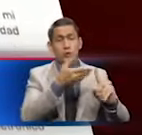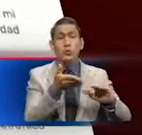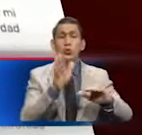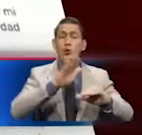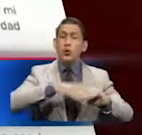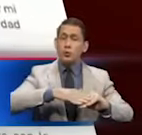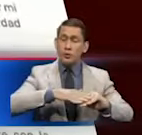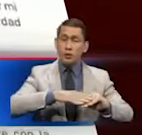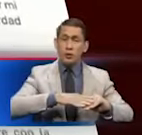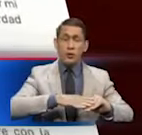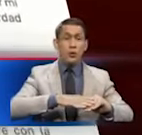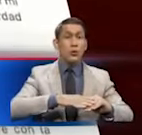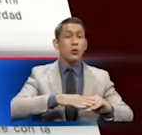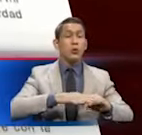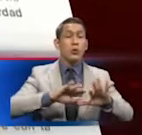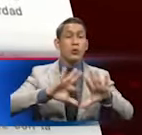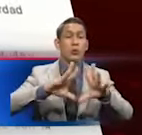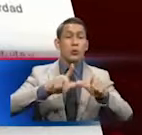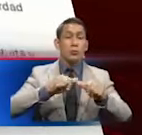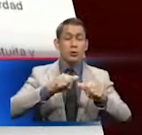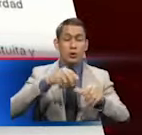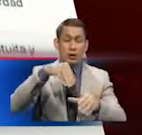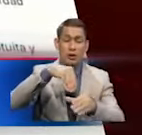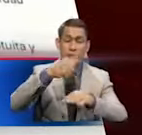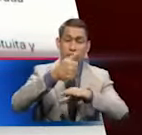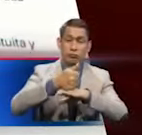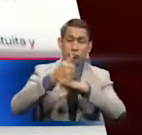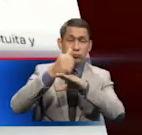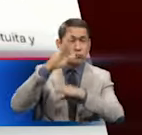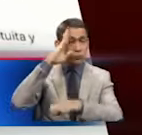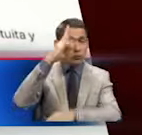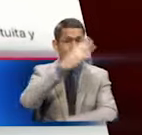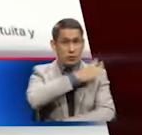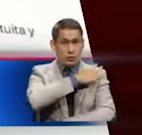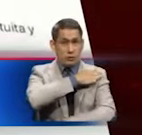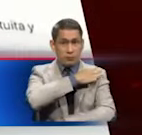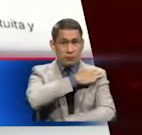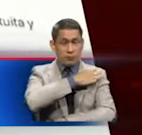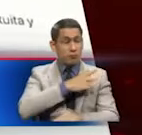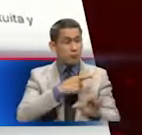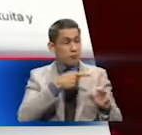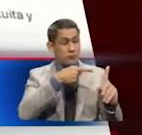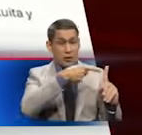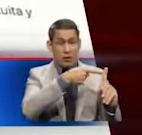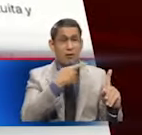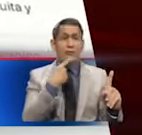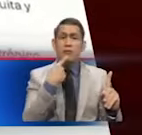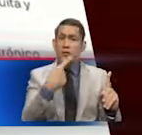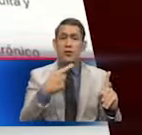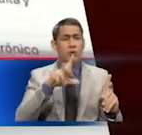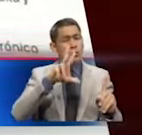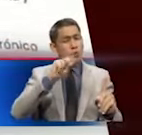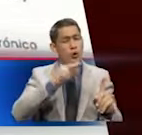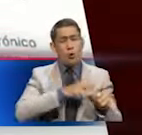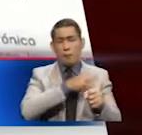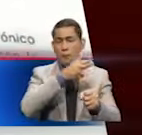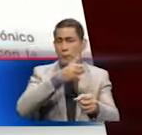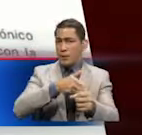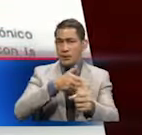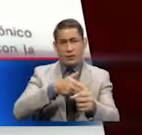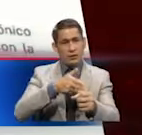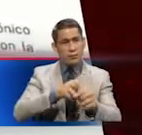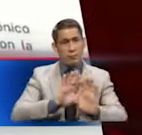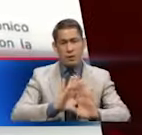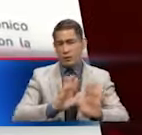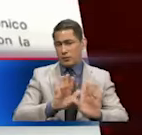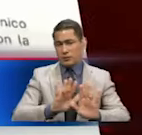de Ingenieros del Ejército, aclaró ante los medios de comunicación que no ha intervenido en la sustanciación del expediente